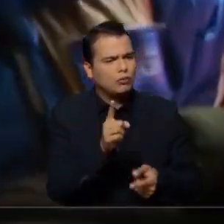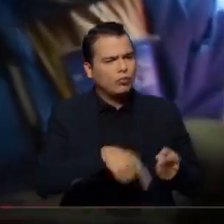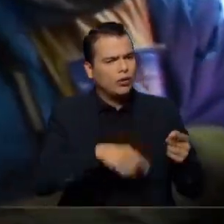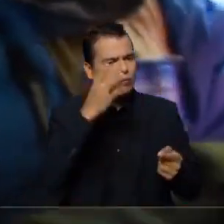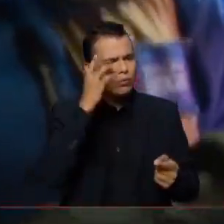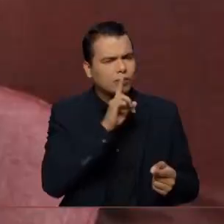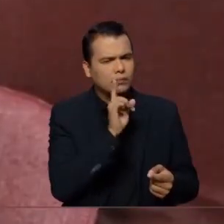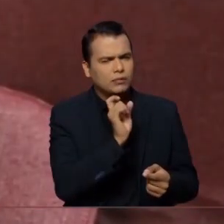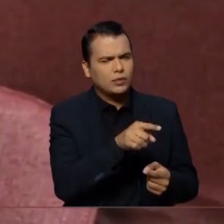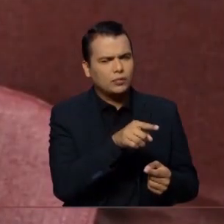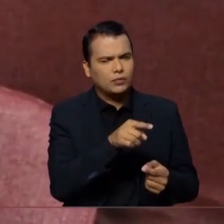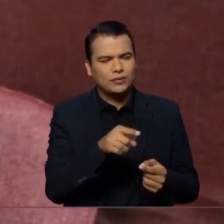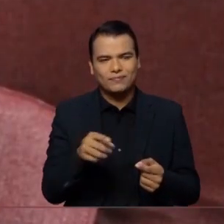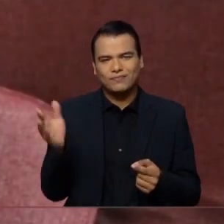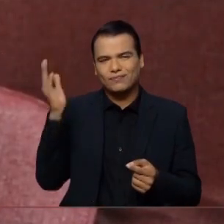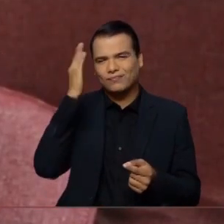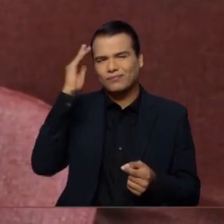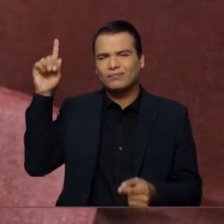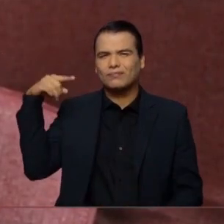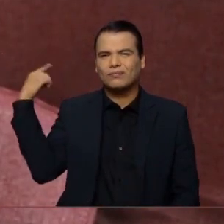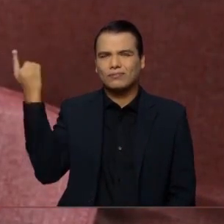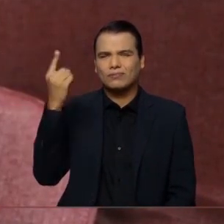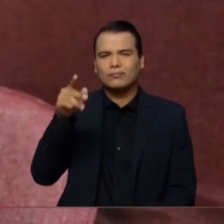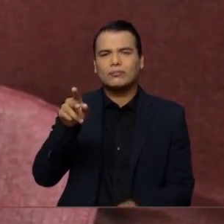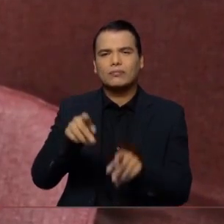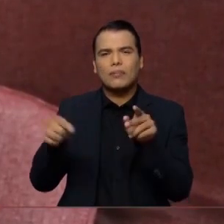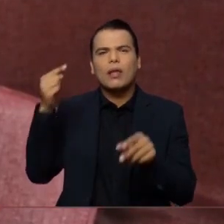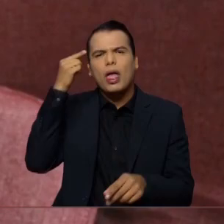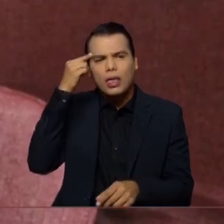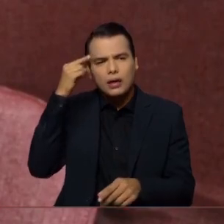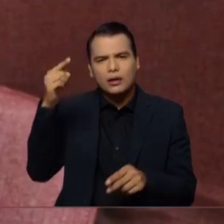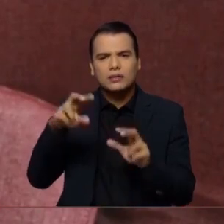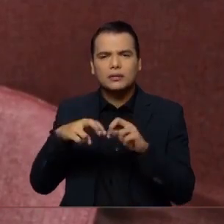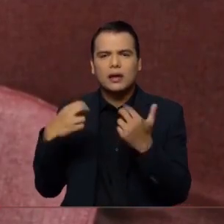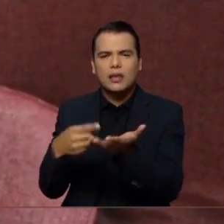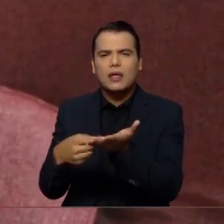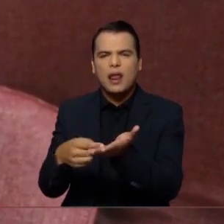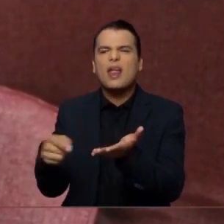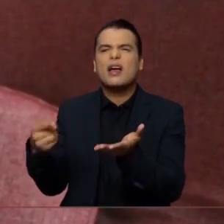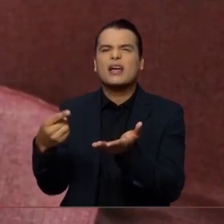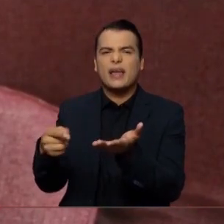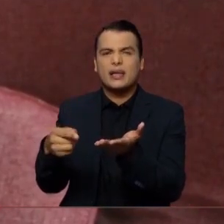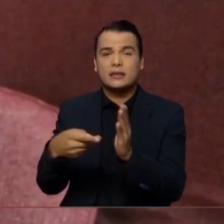ver, hay una mala idea de lo que son las mesas de negociación, como